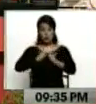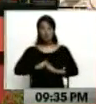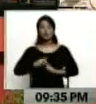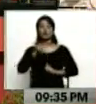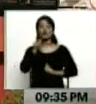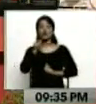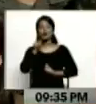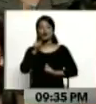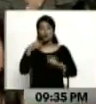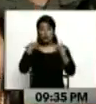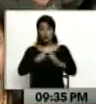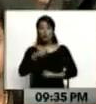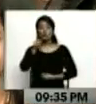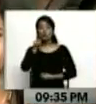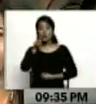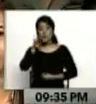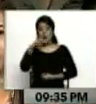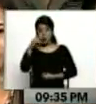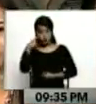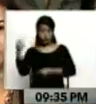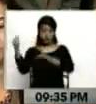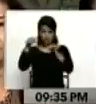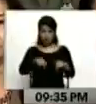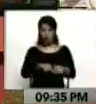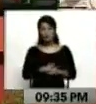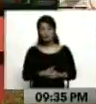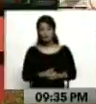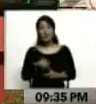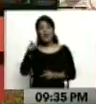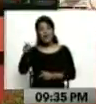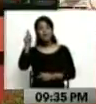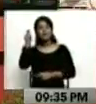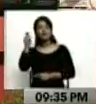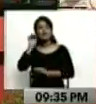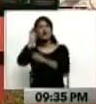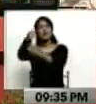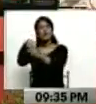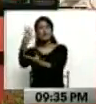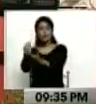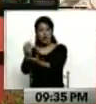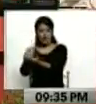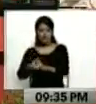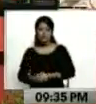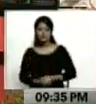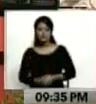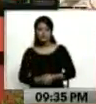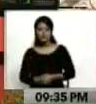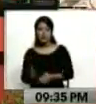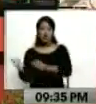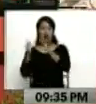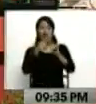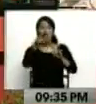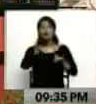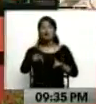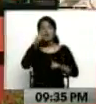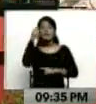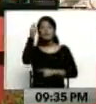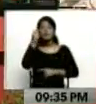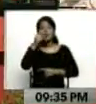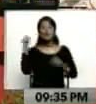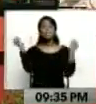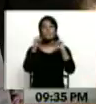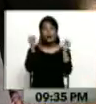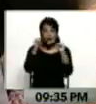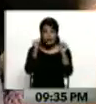de tupamaro diputado por el estado monagas José Rafael Luna diputado por